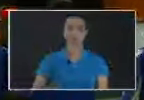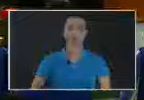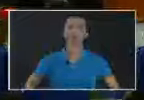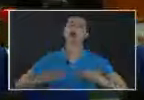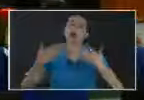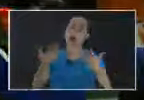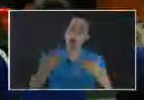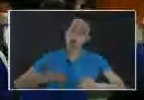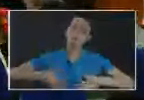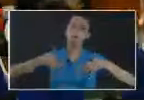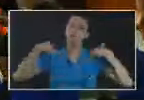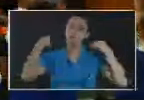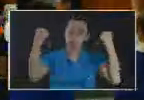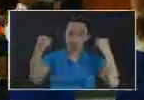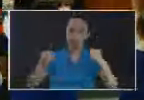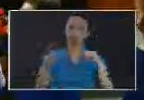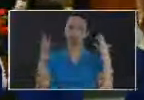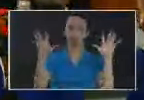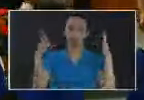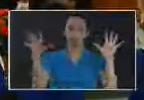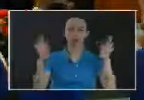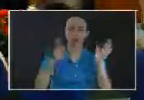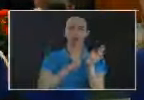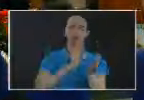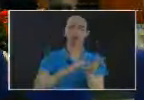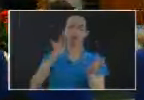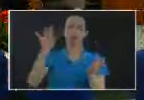más fuerte ese aplauso. Gloria a Dios.